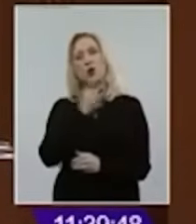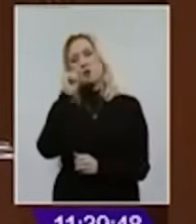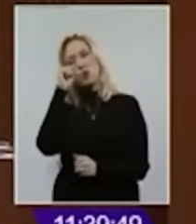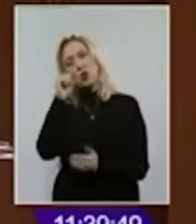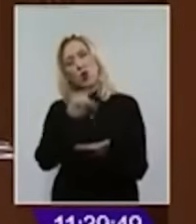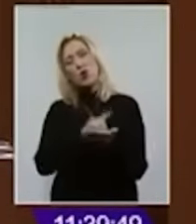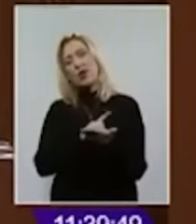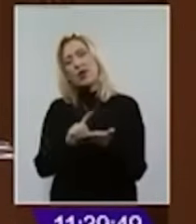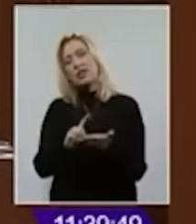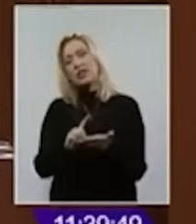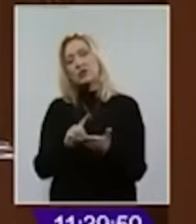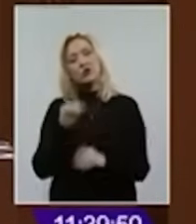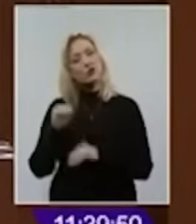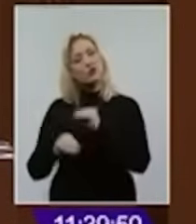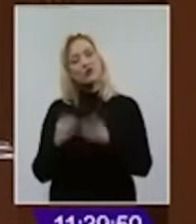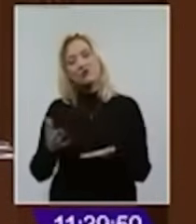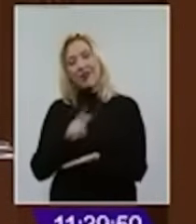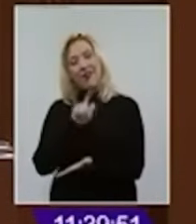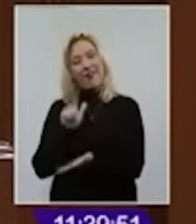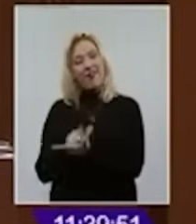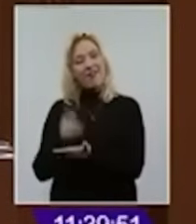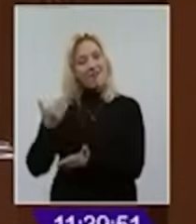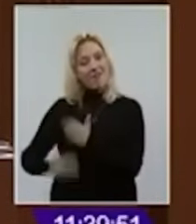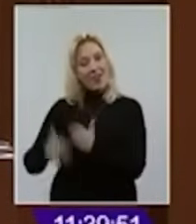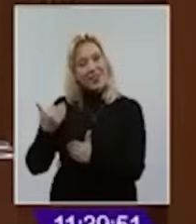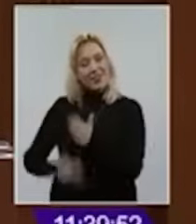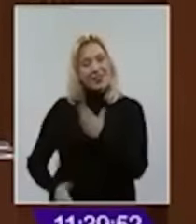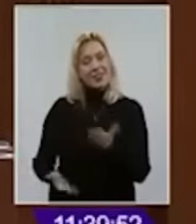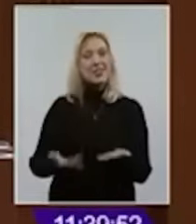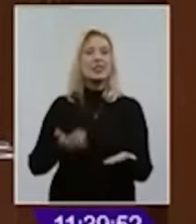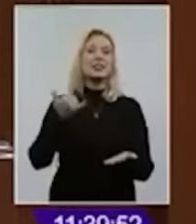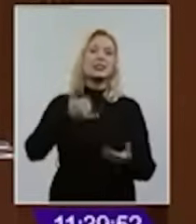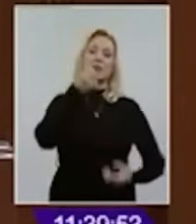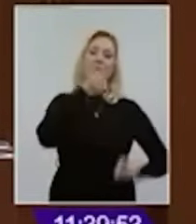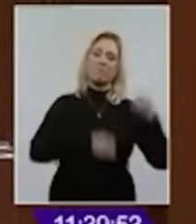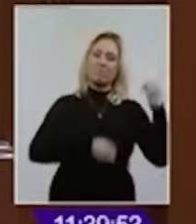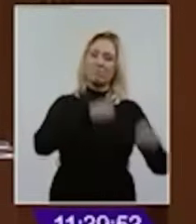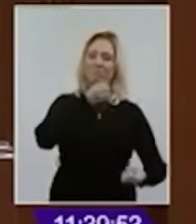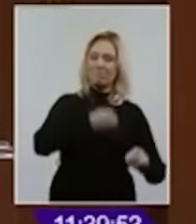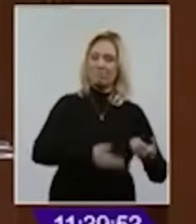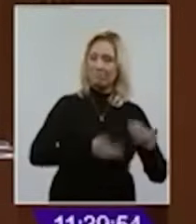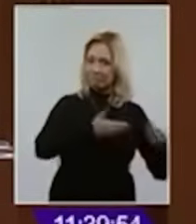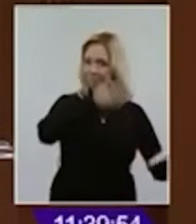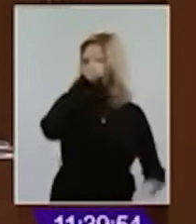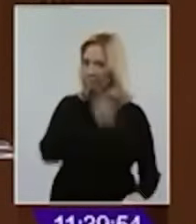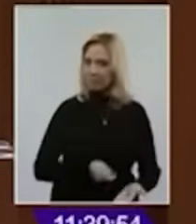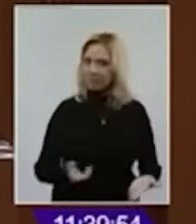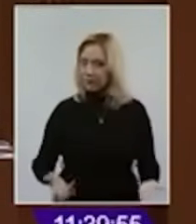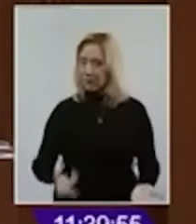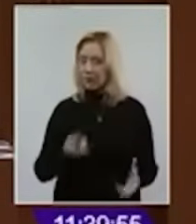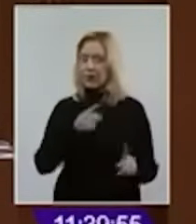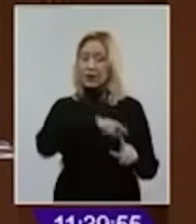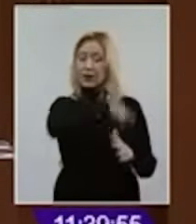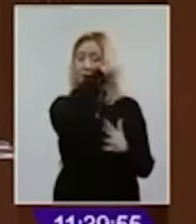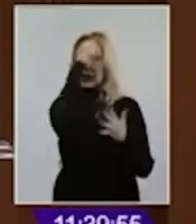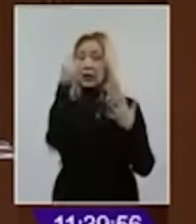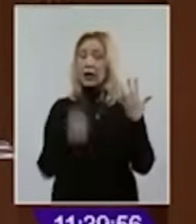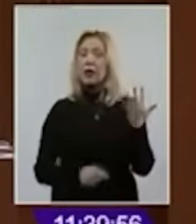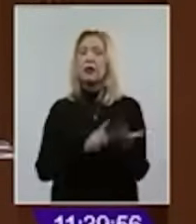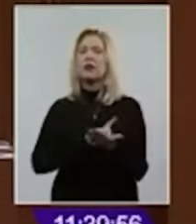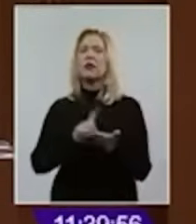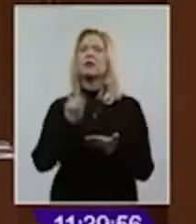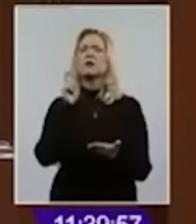legislativa como instrumental y jurisdiccionalmente. Estos derechos corresponden básicamente a